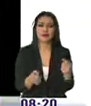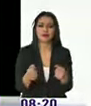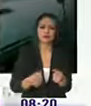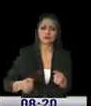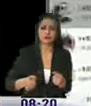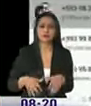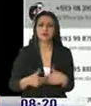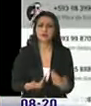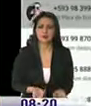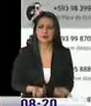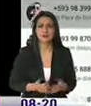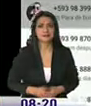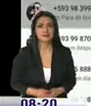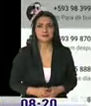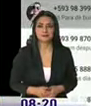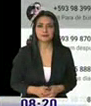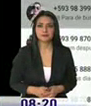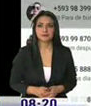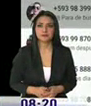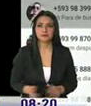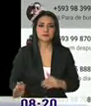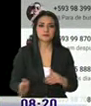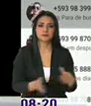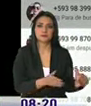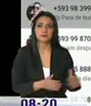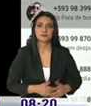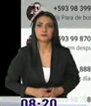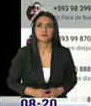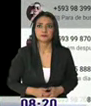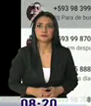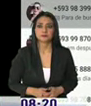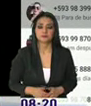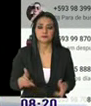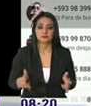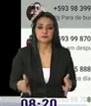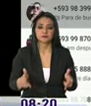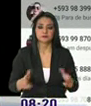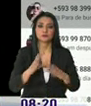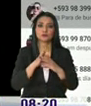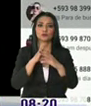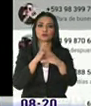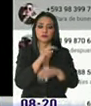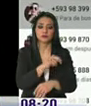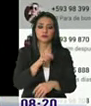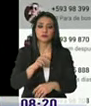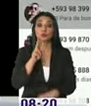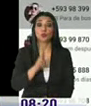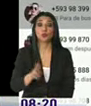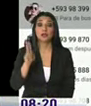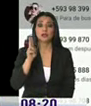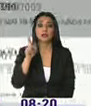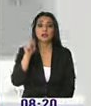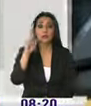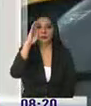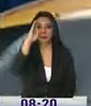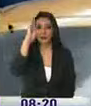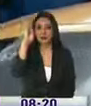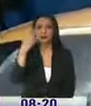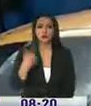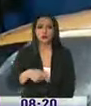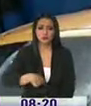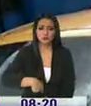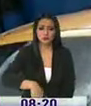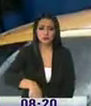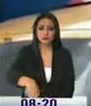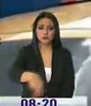Qué bárbaro, realmente. Para de buses, Naciones Unidas, de un solo policía. Claro. Oye, esto es terrible en las Naciones Unidas,